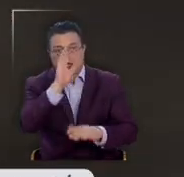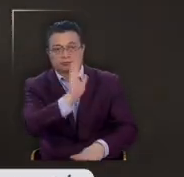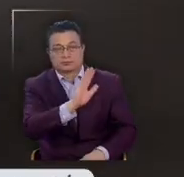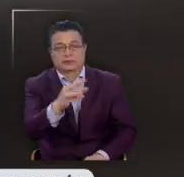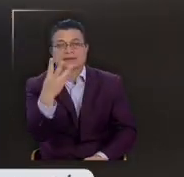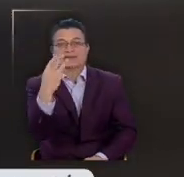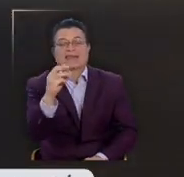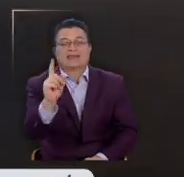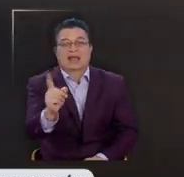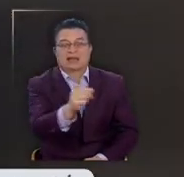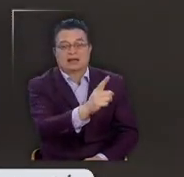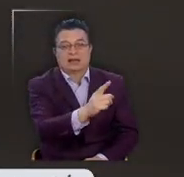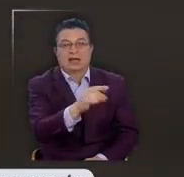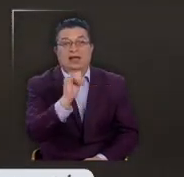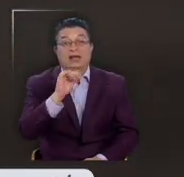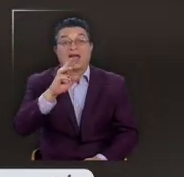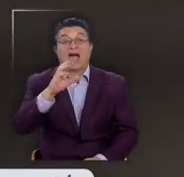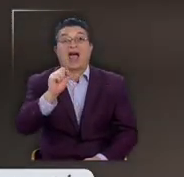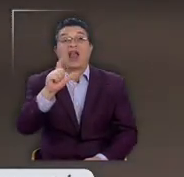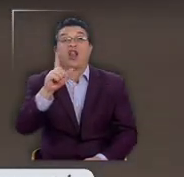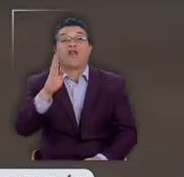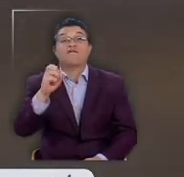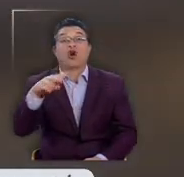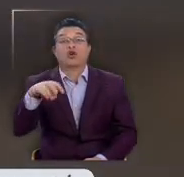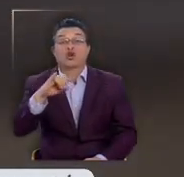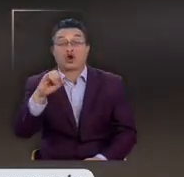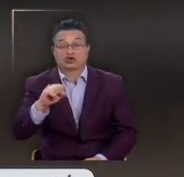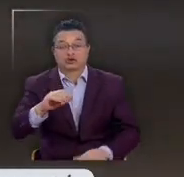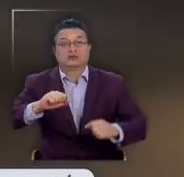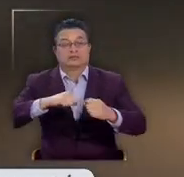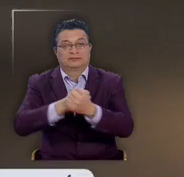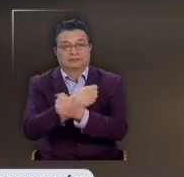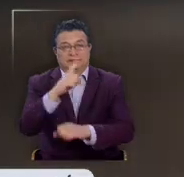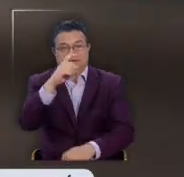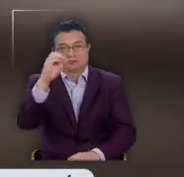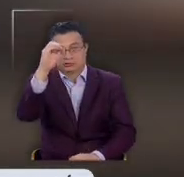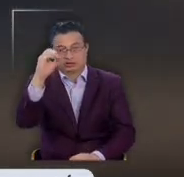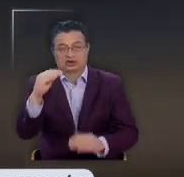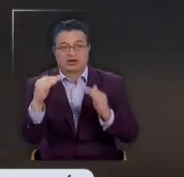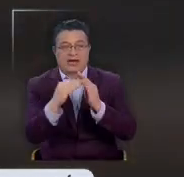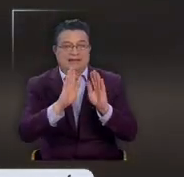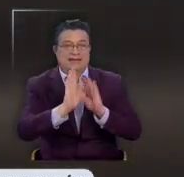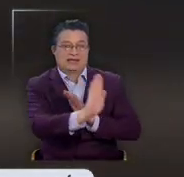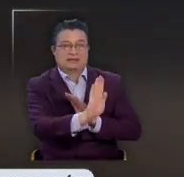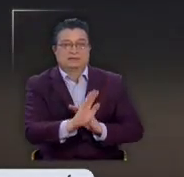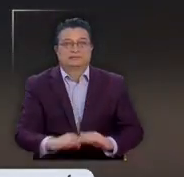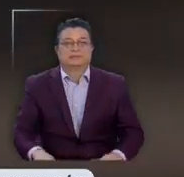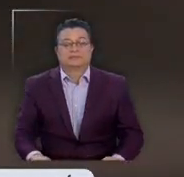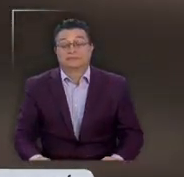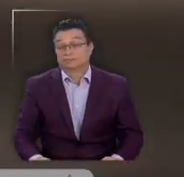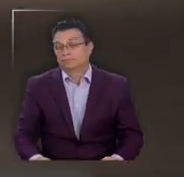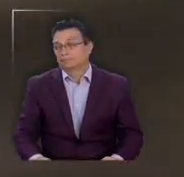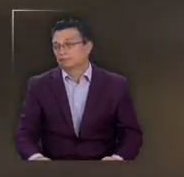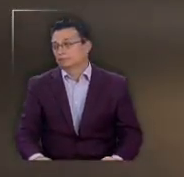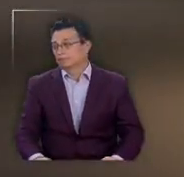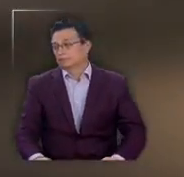30 de los imputados y para Roberto Albornoz un arresto domiciliario total.